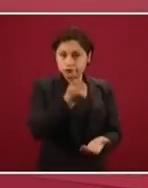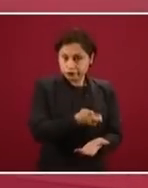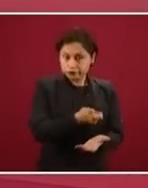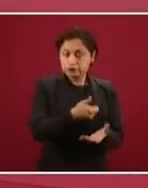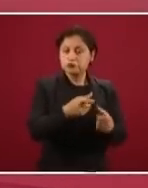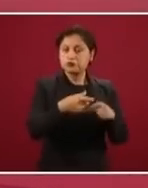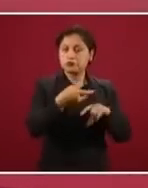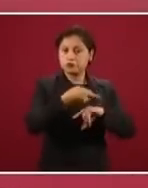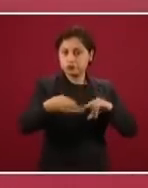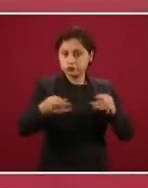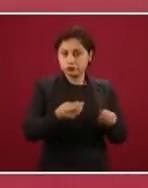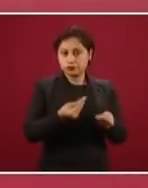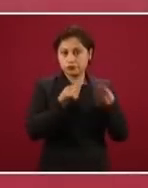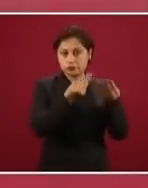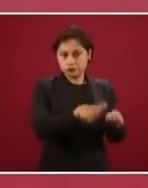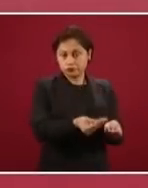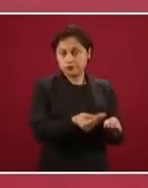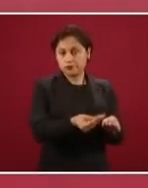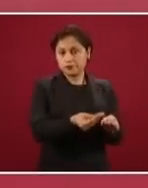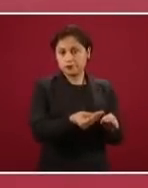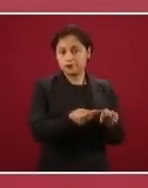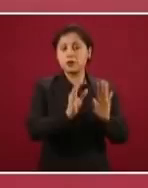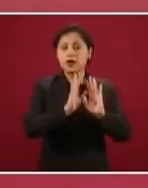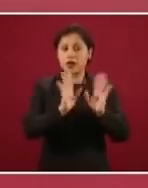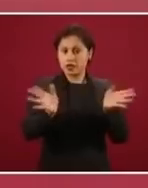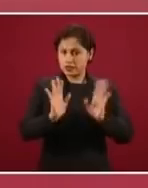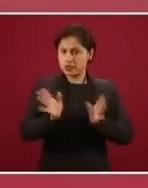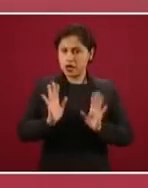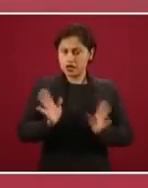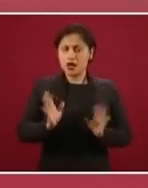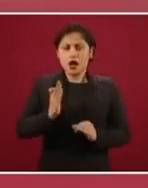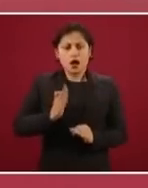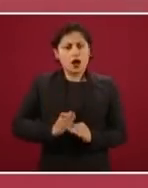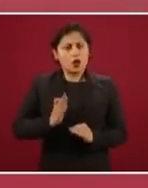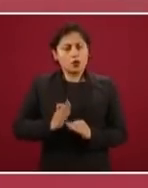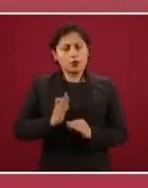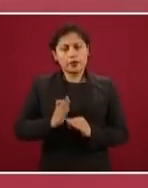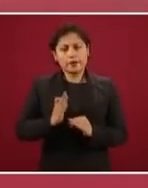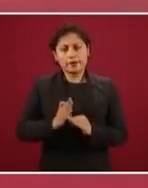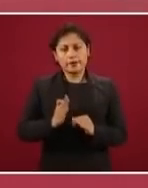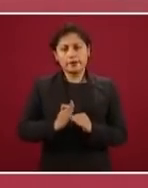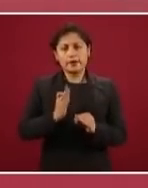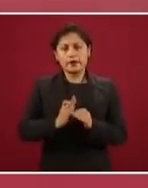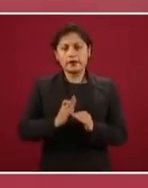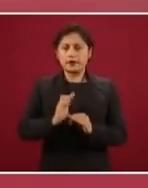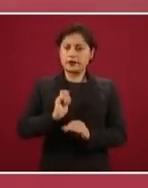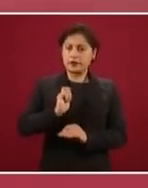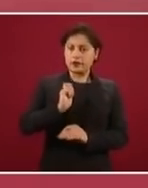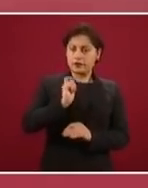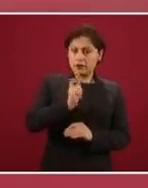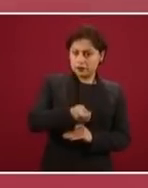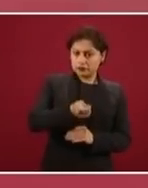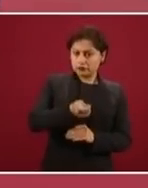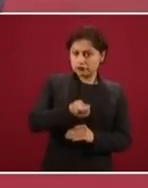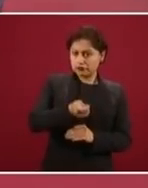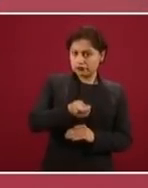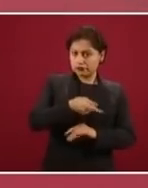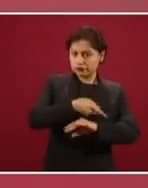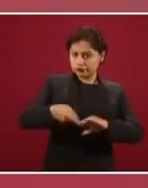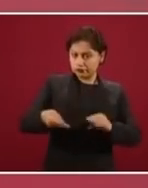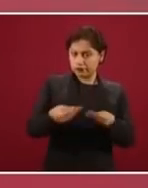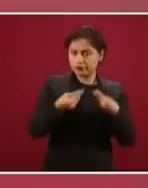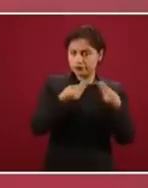está haciendo hasta ahora llevamos entregados alrededor